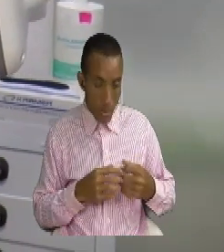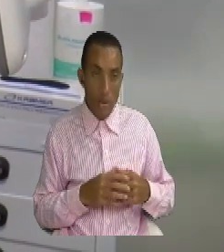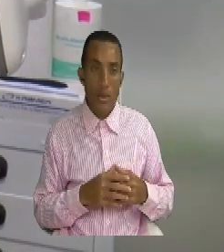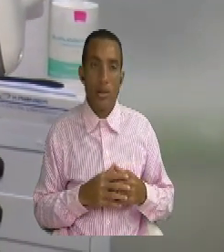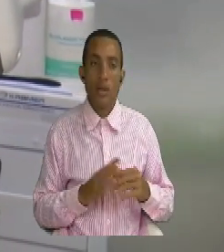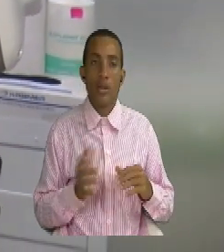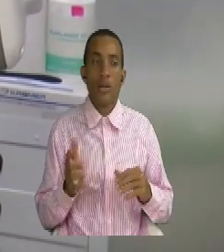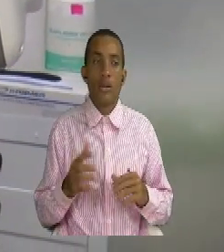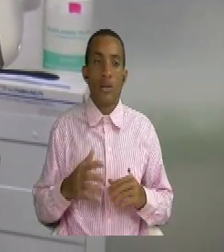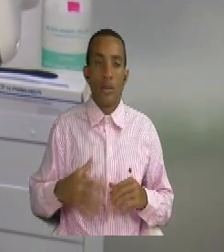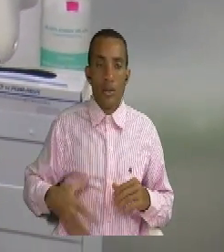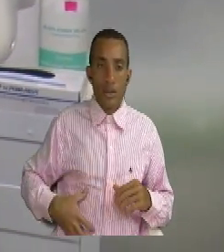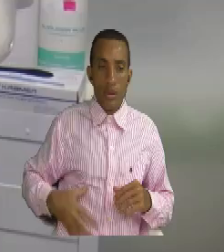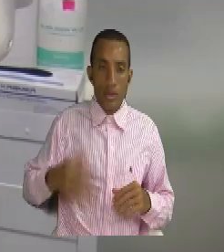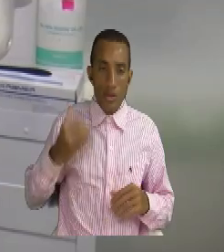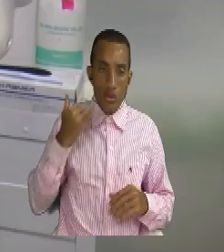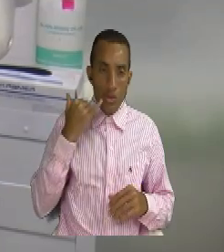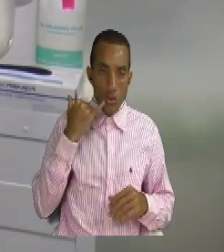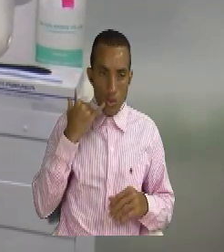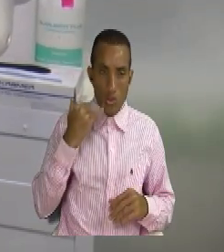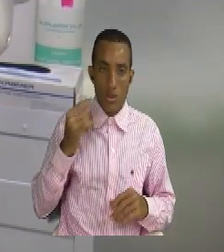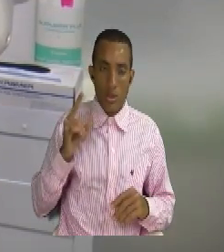riñoncitos como tal.